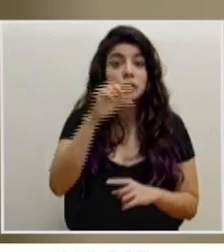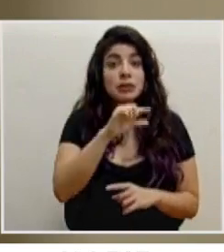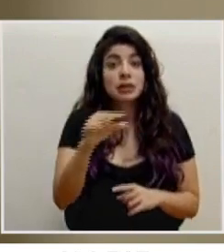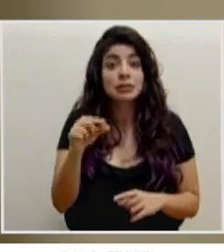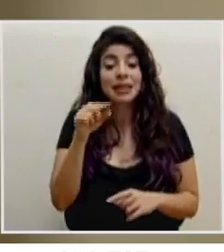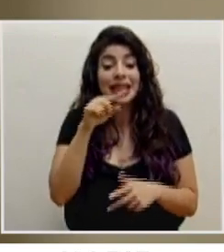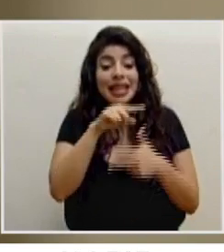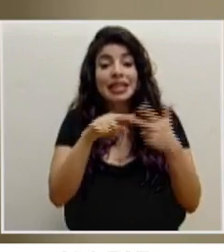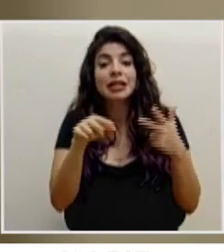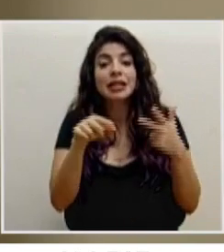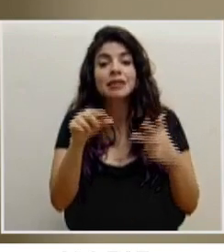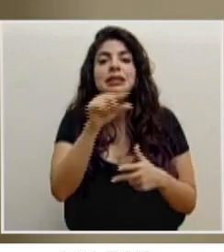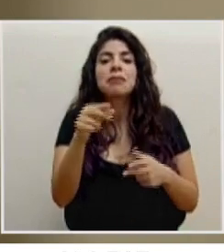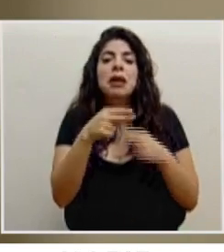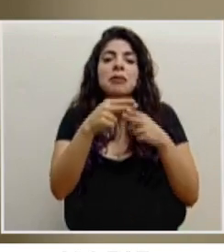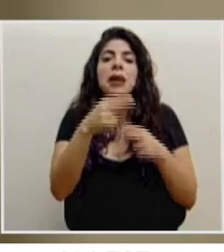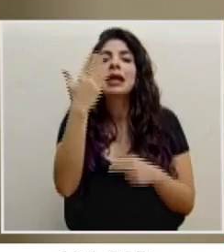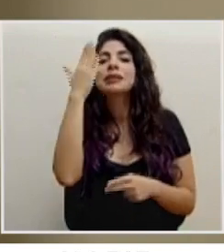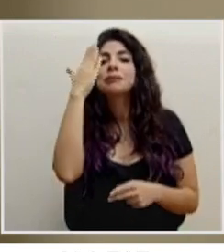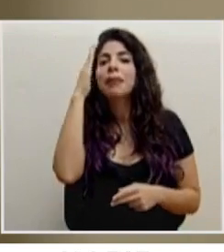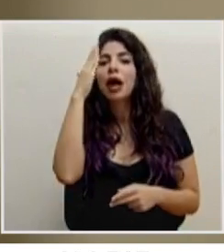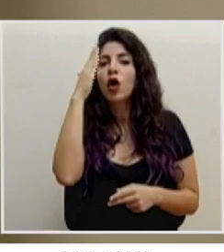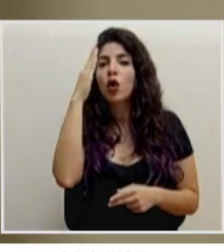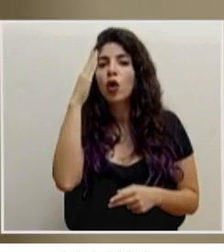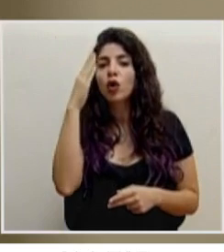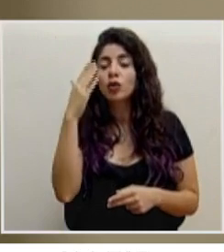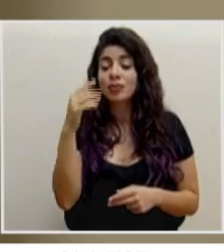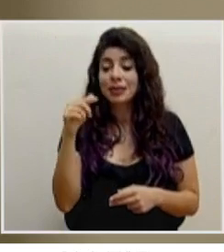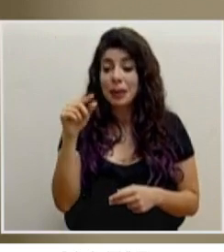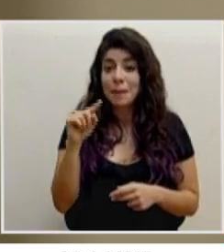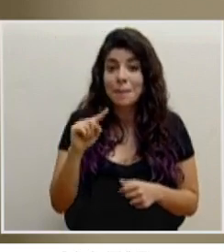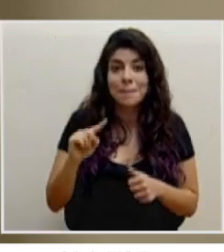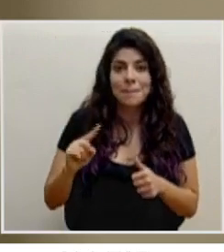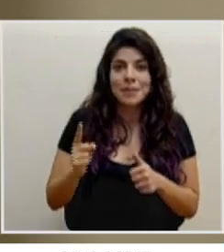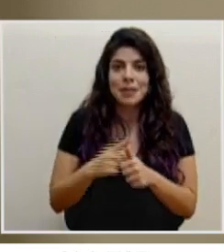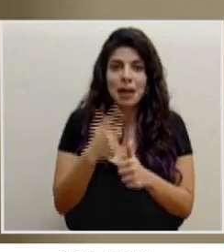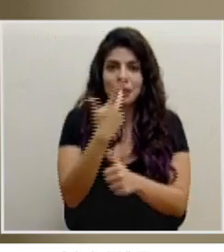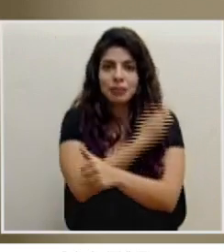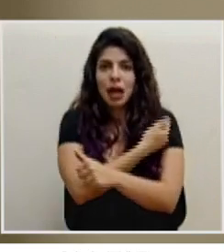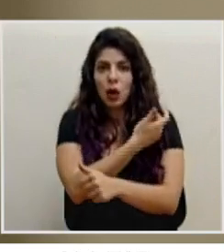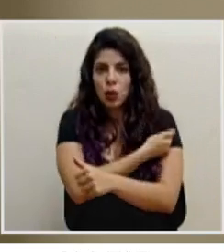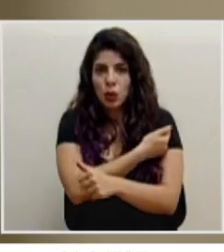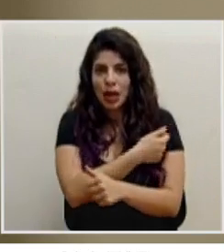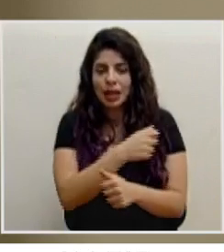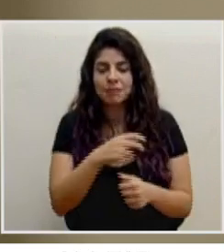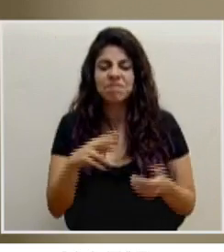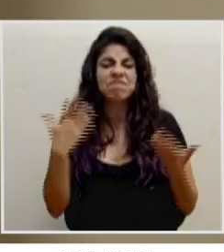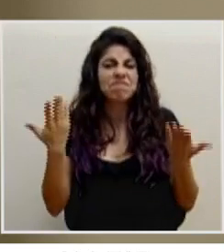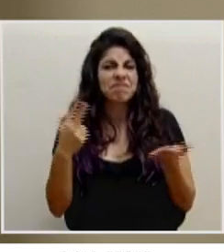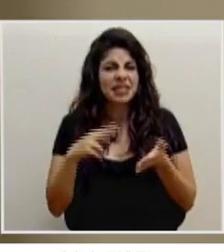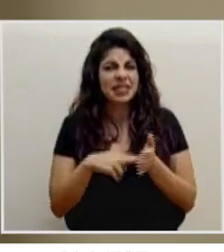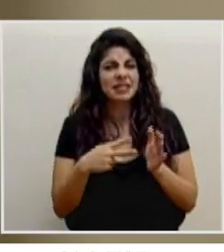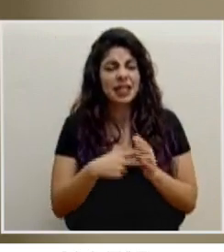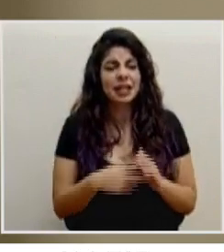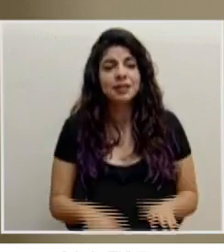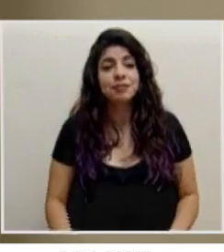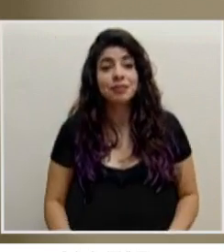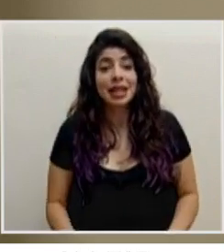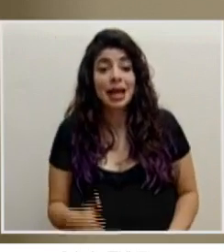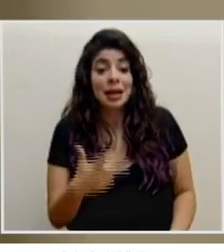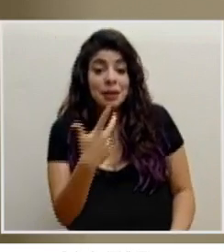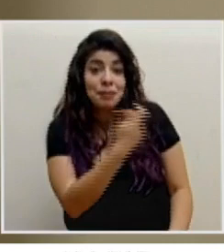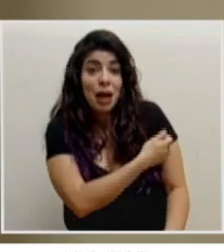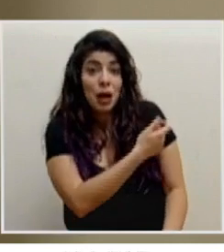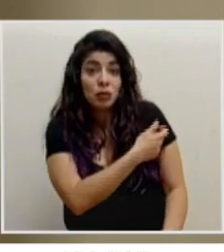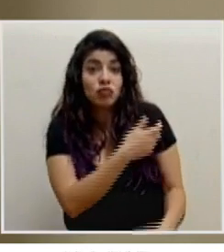semanas espejo, que se han denominado de esta manera, de las primeras dosis que se aplicaron. Entonces, esas dosis